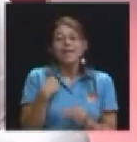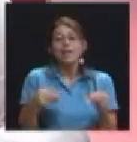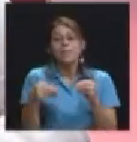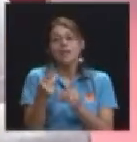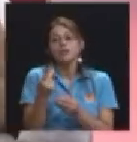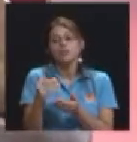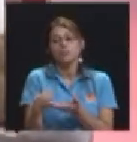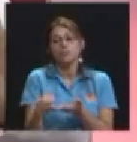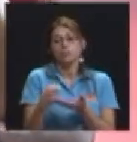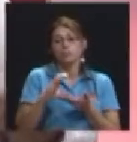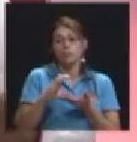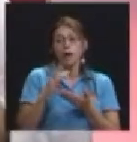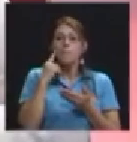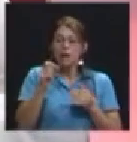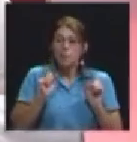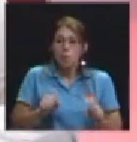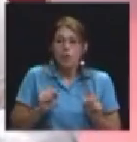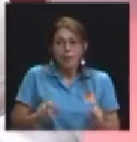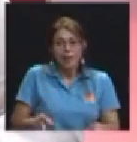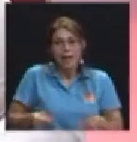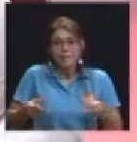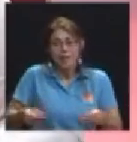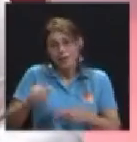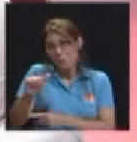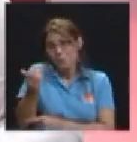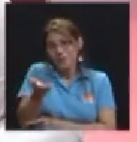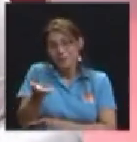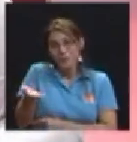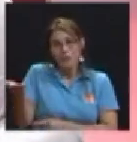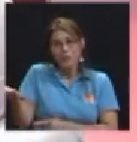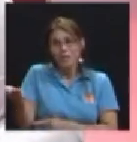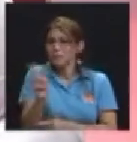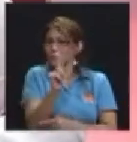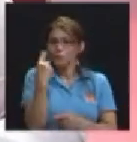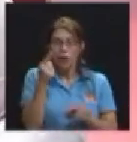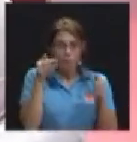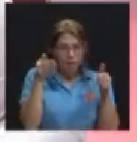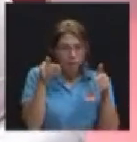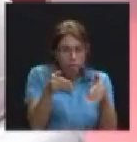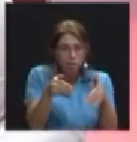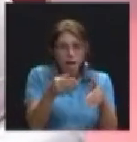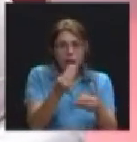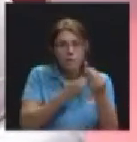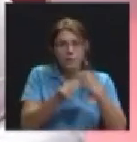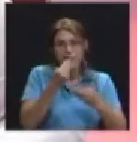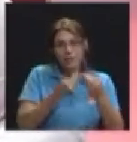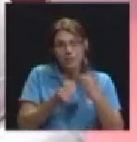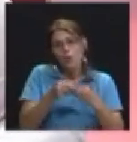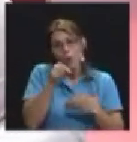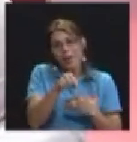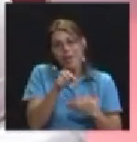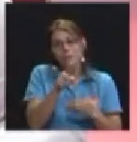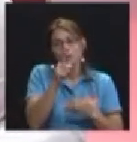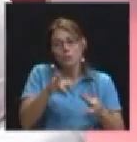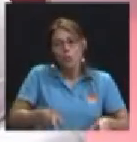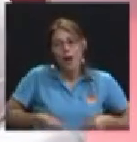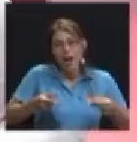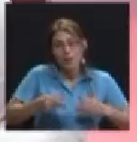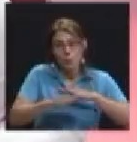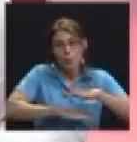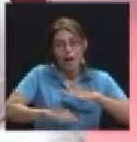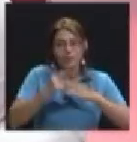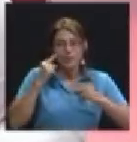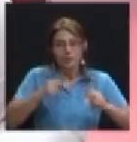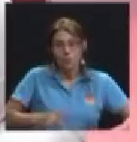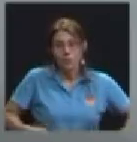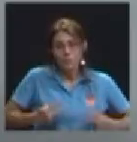poder invertir o gastar en otros rubros que no necesariamente tiene que ser alimentación, que es, digamos, como un gasto básico de